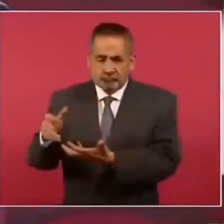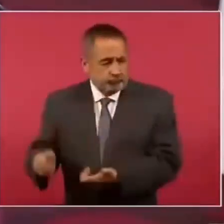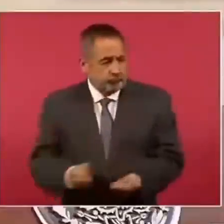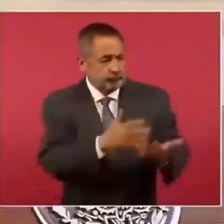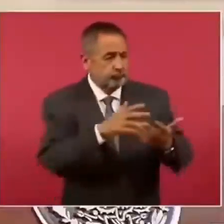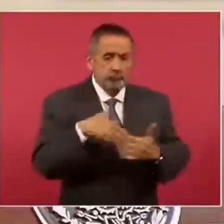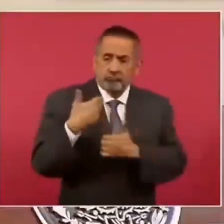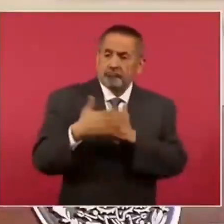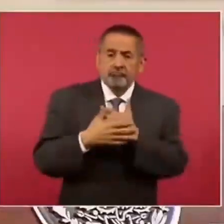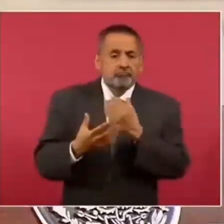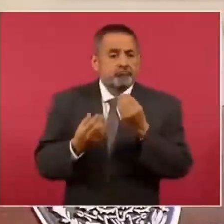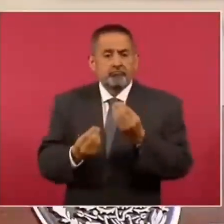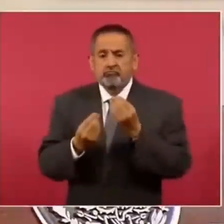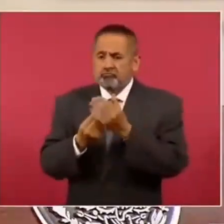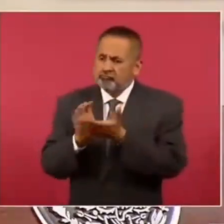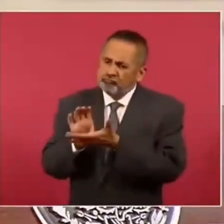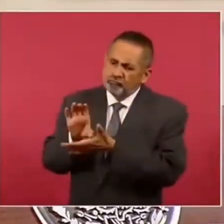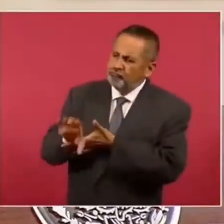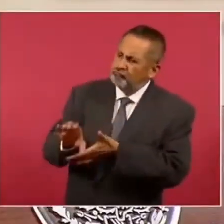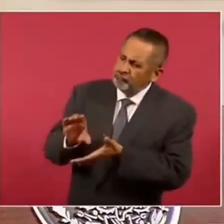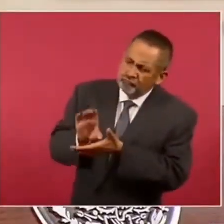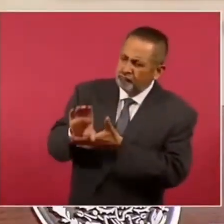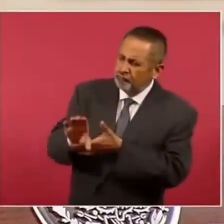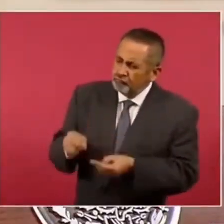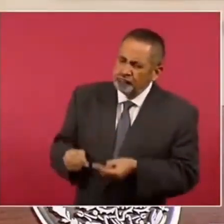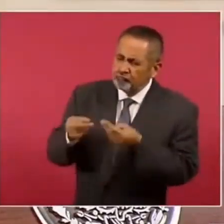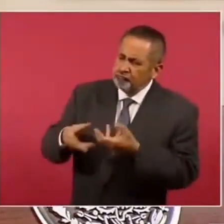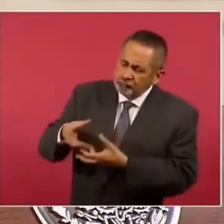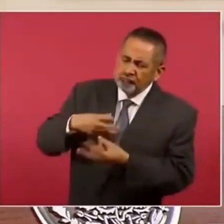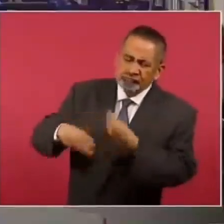a raudales de inversión extranjera,